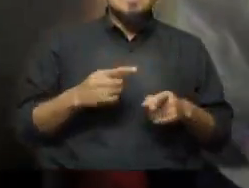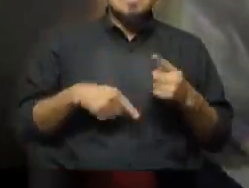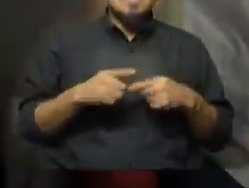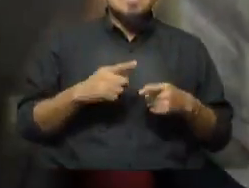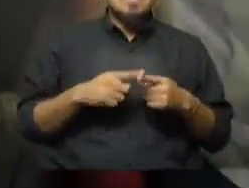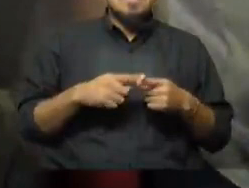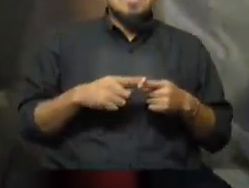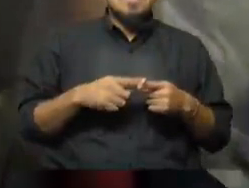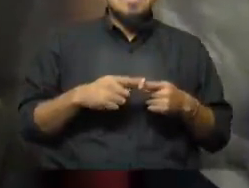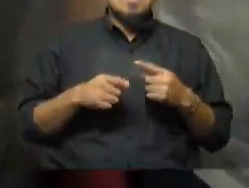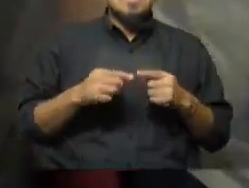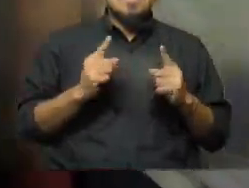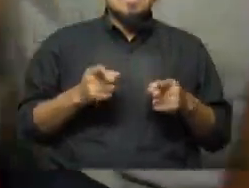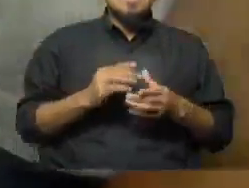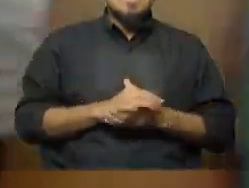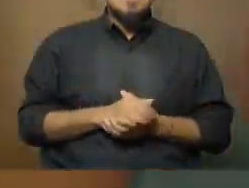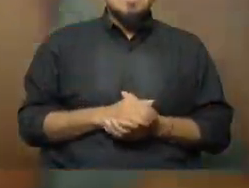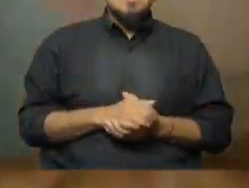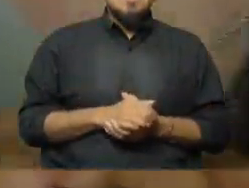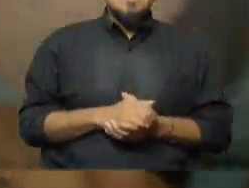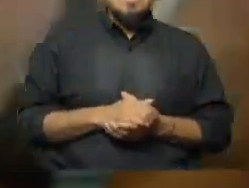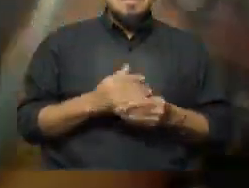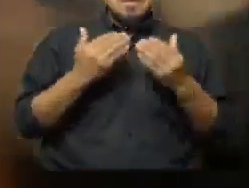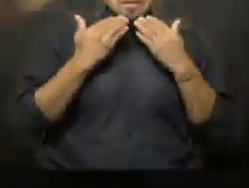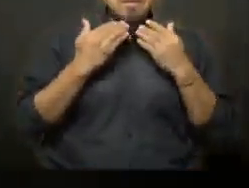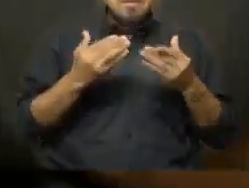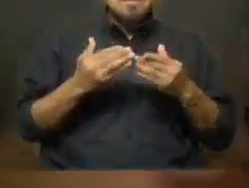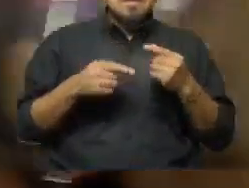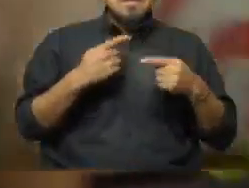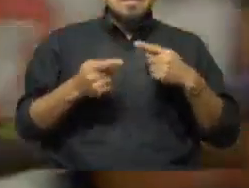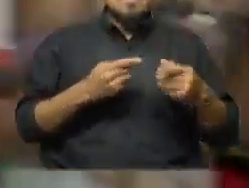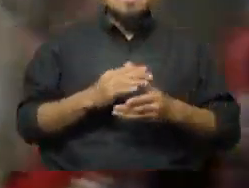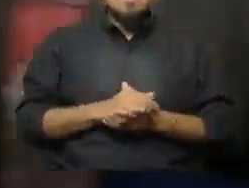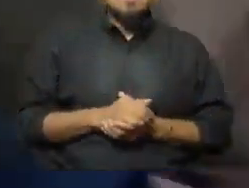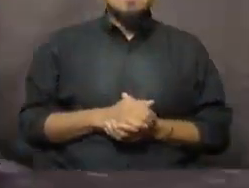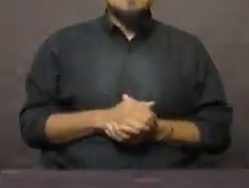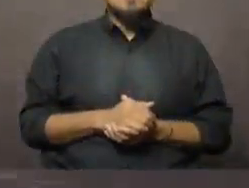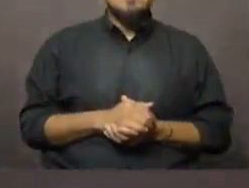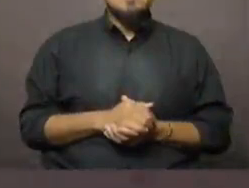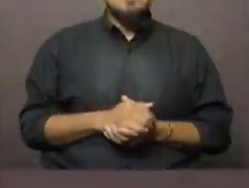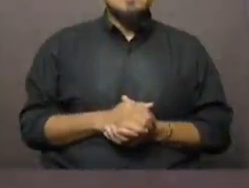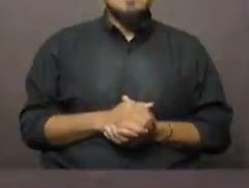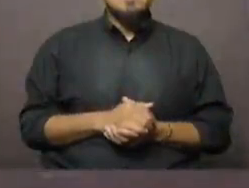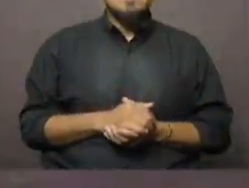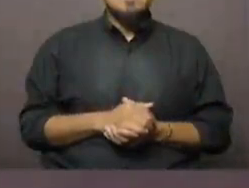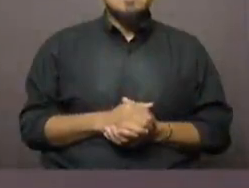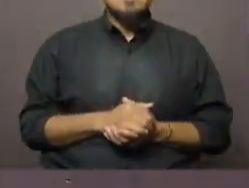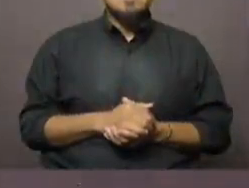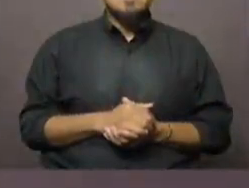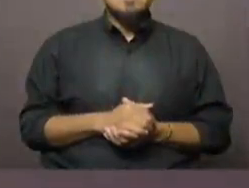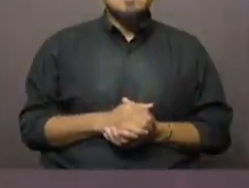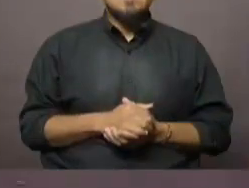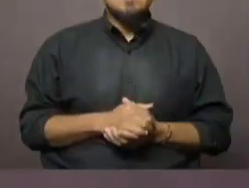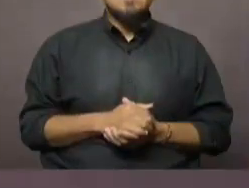bueno, respeto. Ahí está. Bueno, muchas gracias y que sigan disfrutando. Feliz carnaval. Muchas gracias. Feliz carnaval.